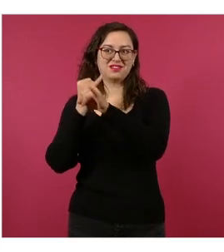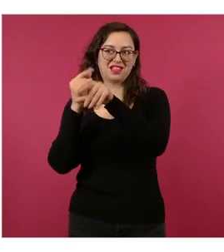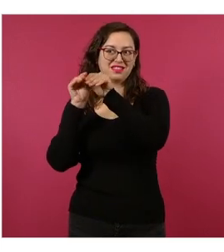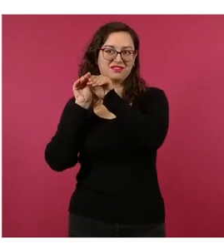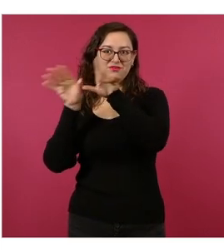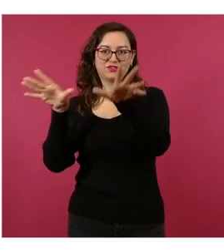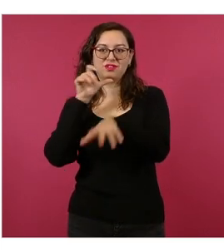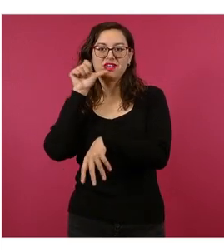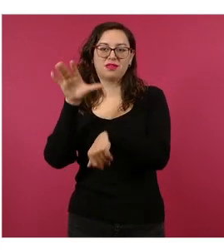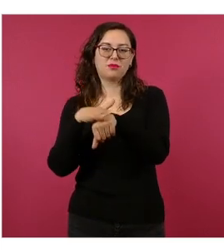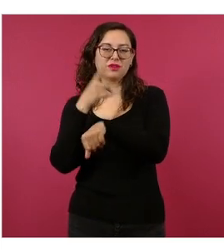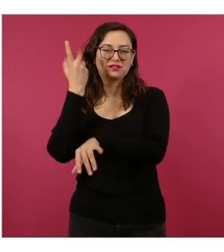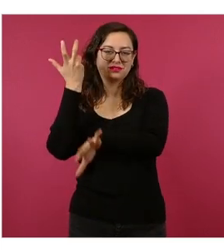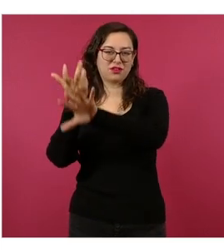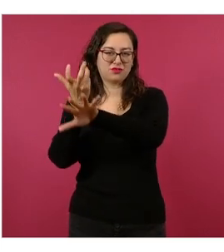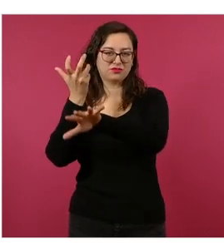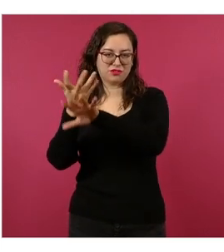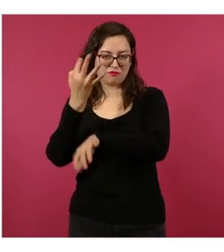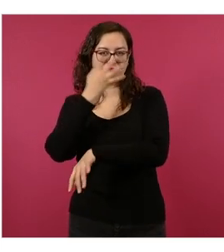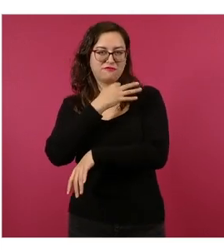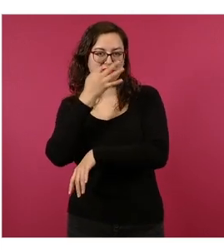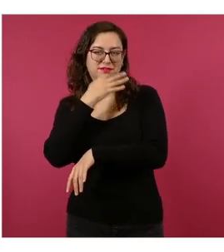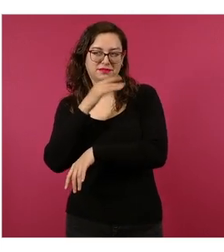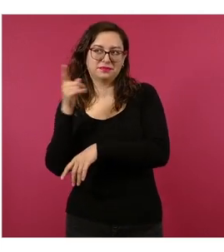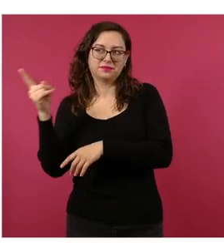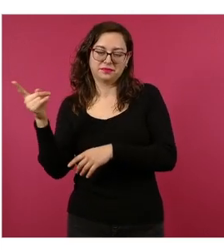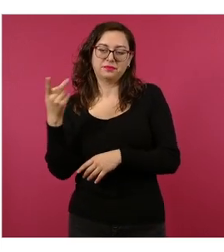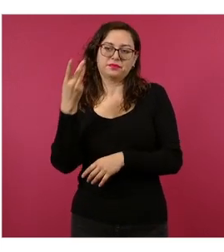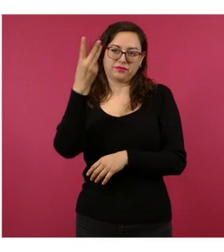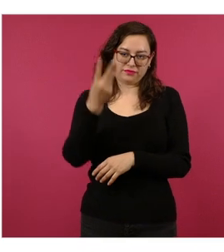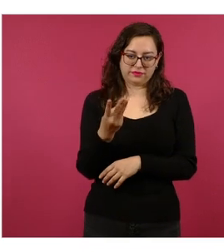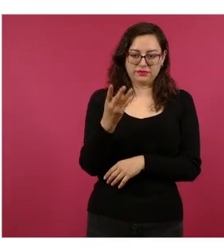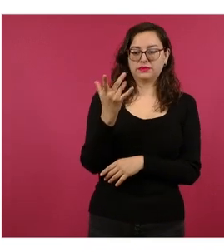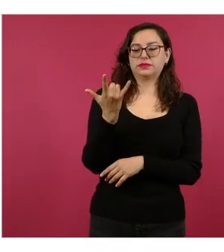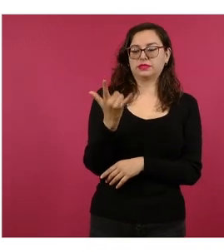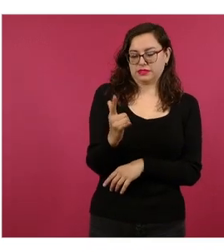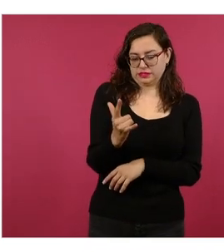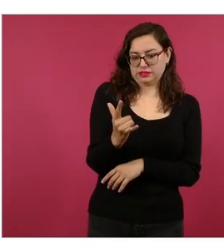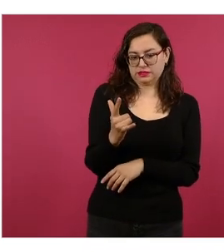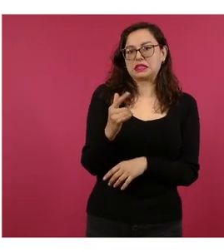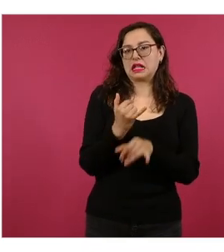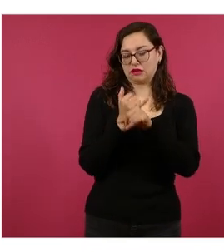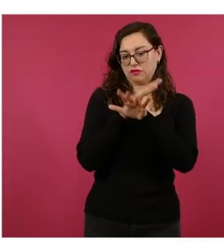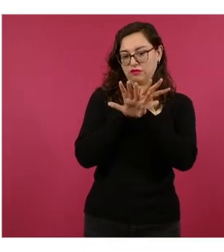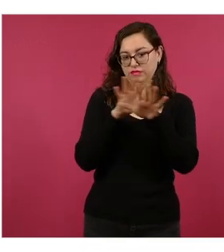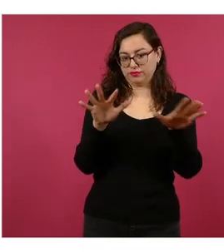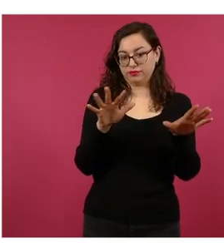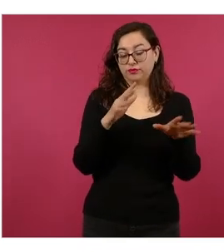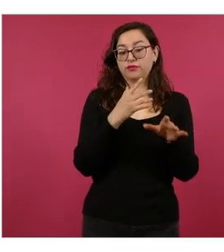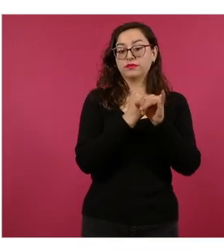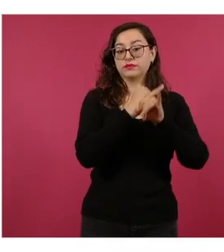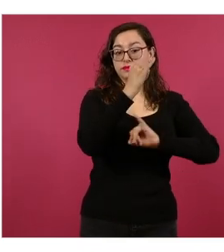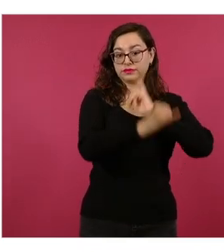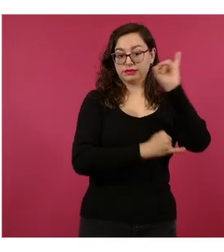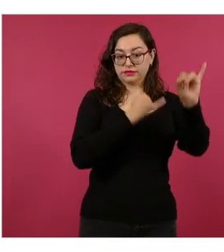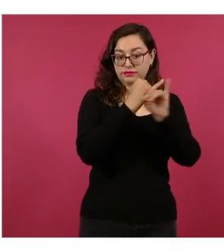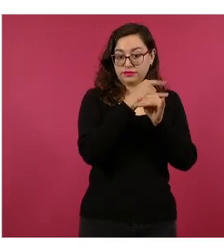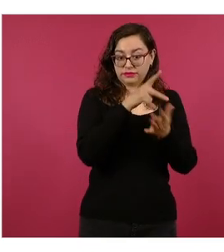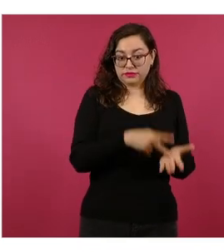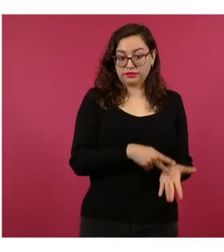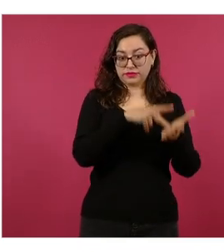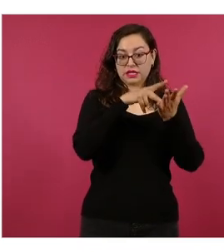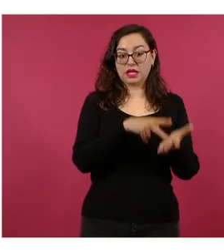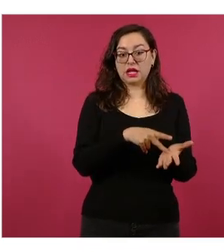3 de julio, en el referente internacional, el kilogramo de gas LP estuvo en 22 pesos con